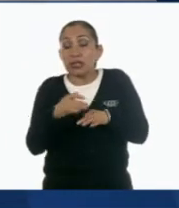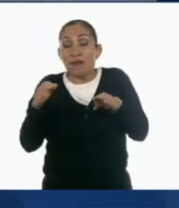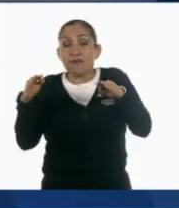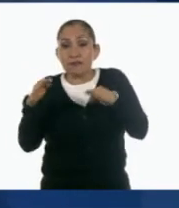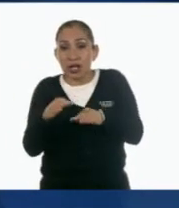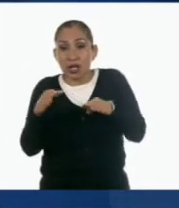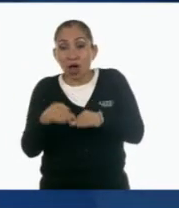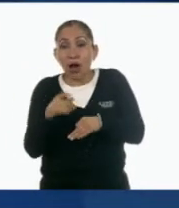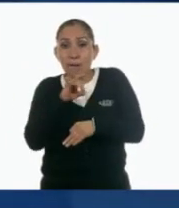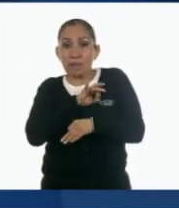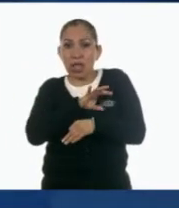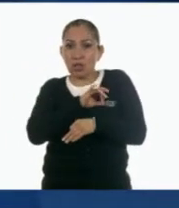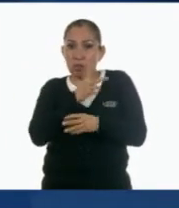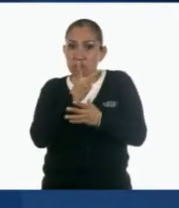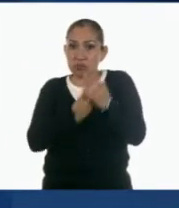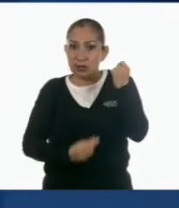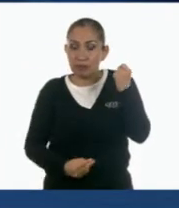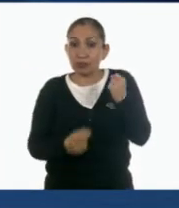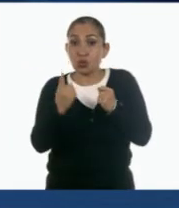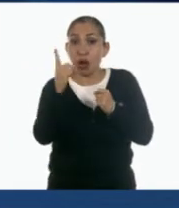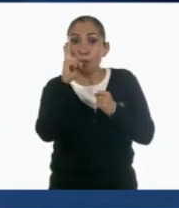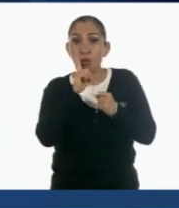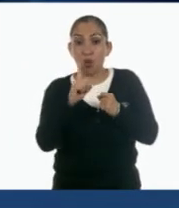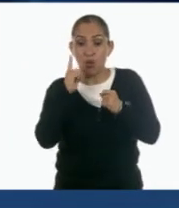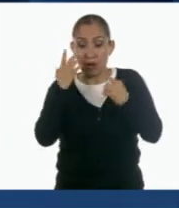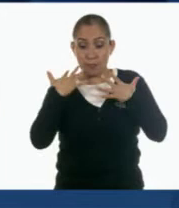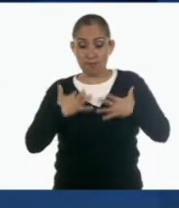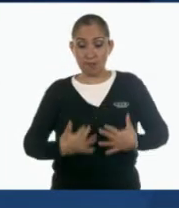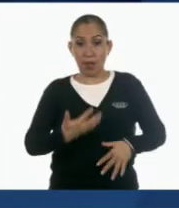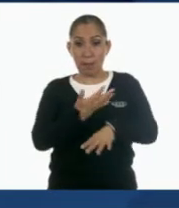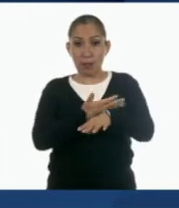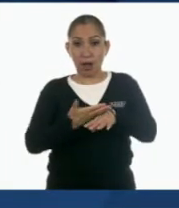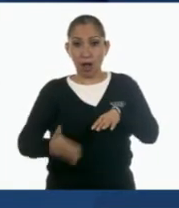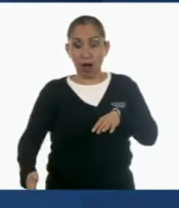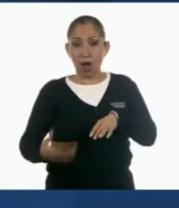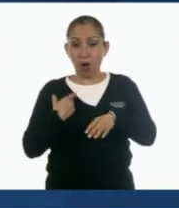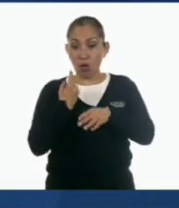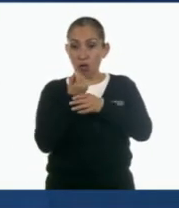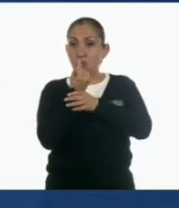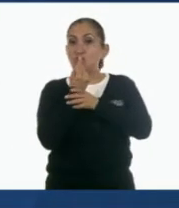frío y de miedo. Una mujer vestida de blanco, con una vela